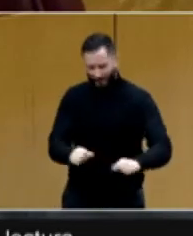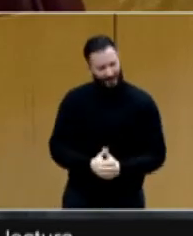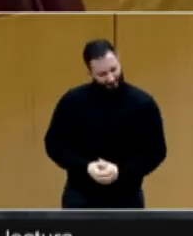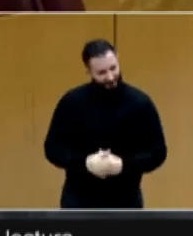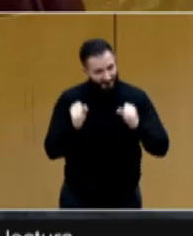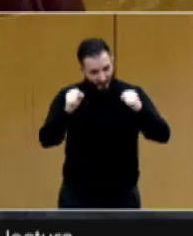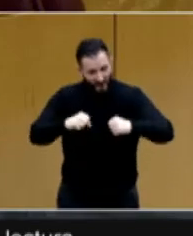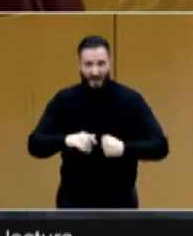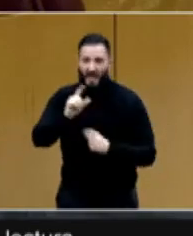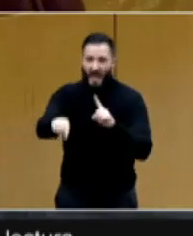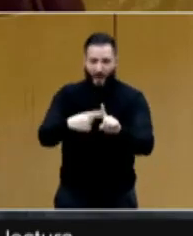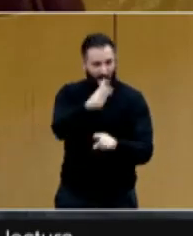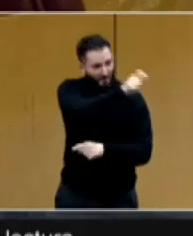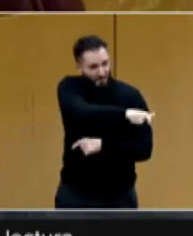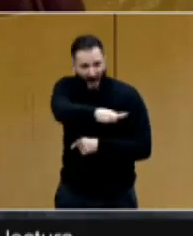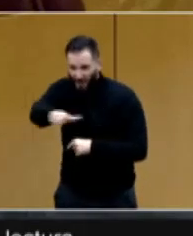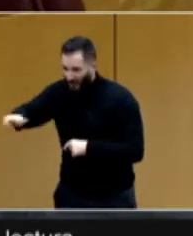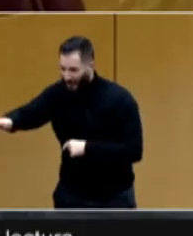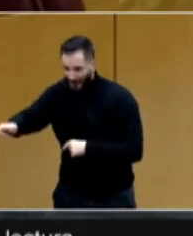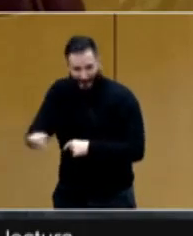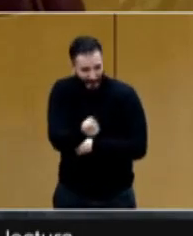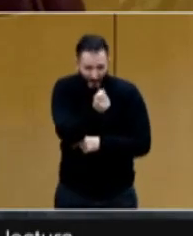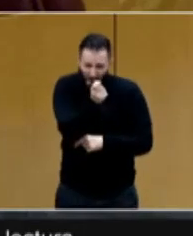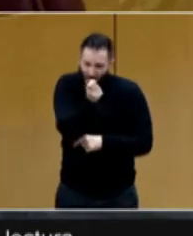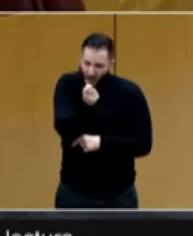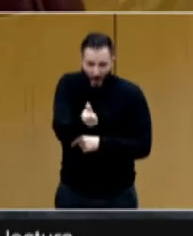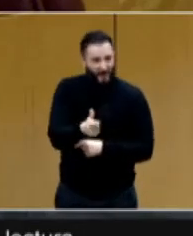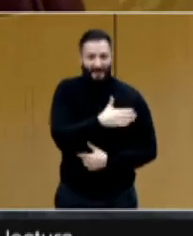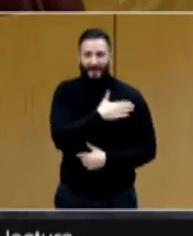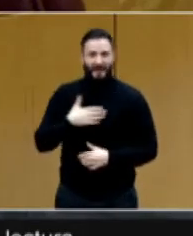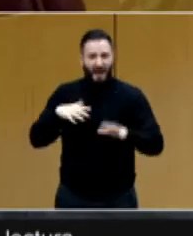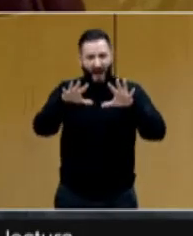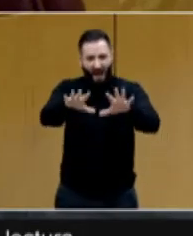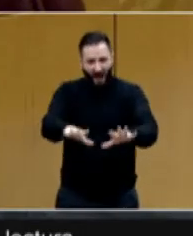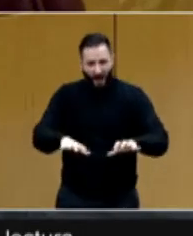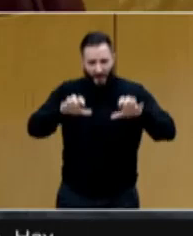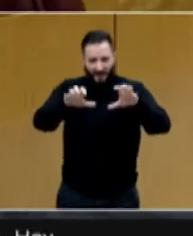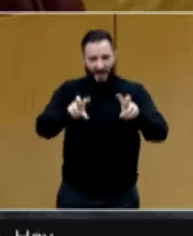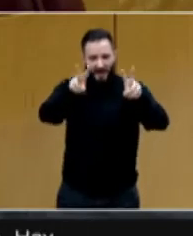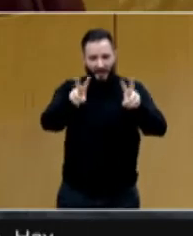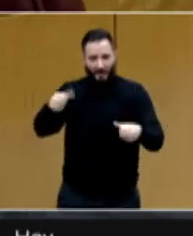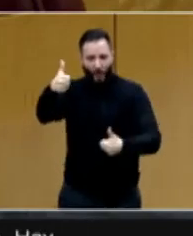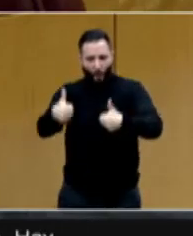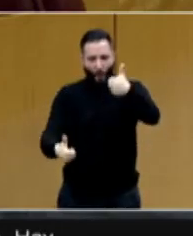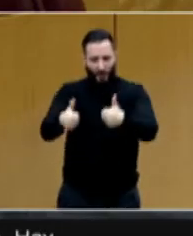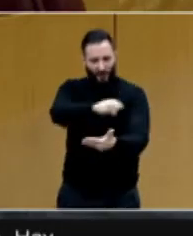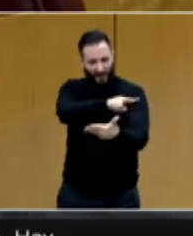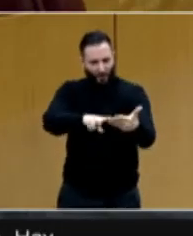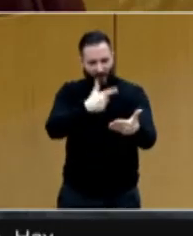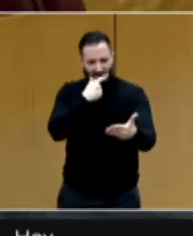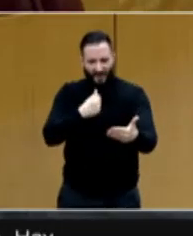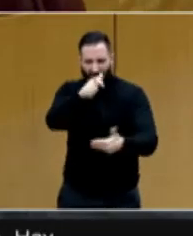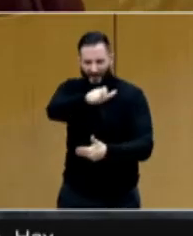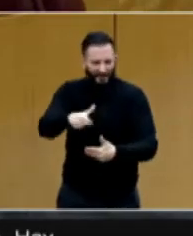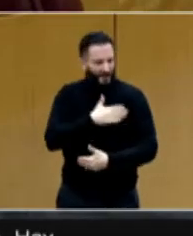Y hay Muy pocas personas que quieran aprender a hacer un temario de oposición en lectura fácil